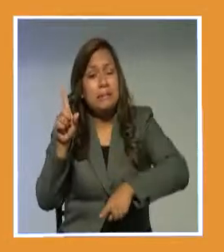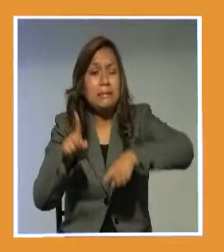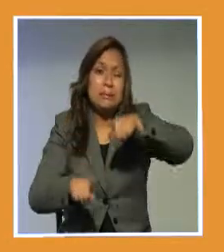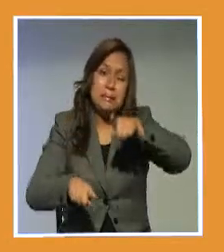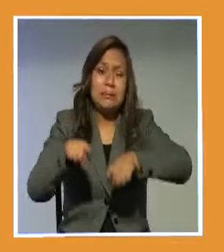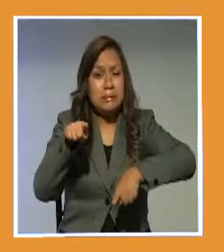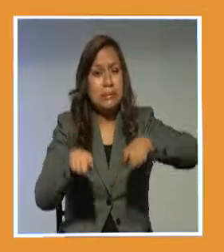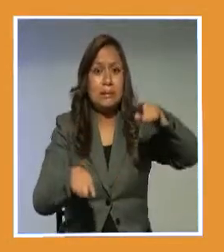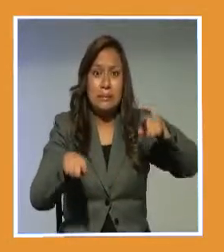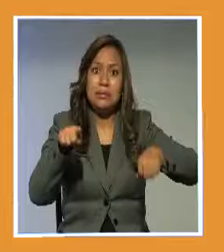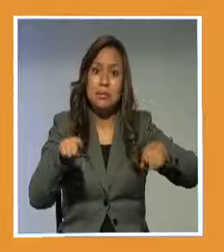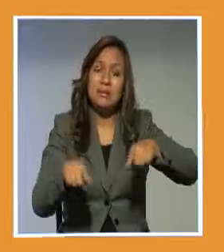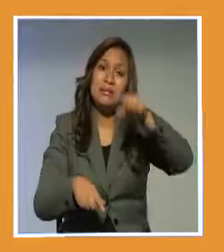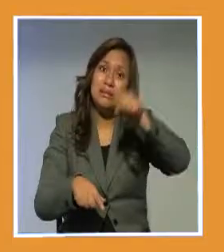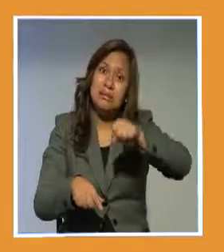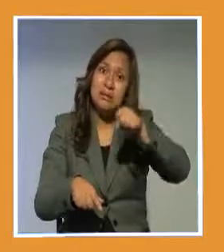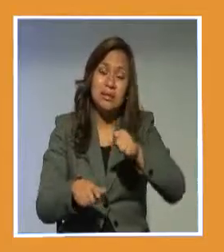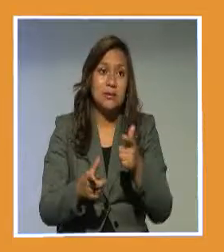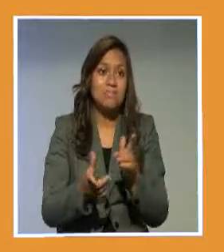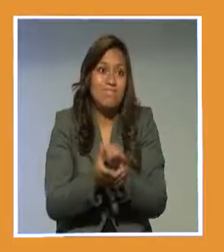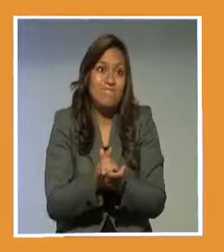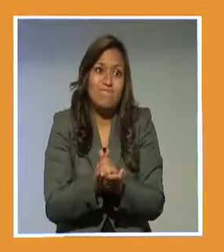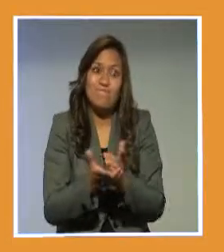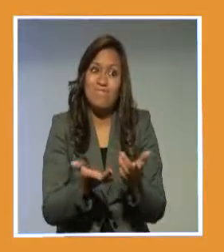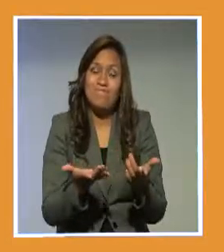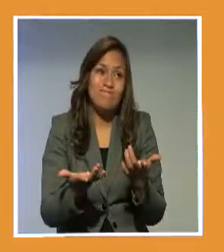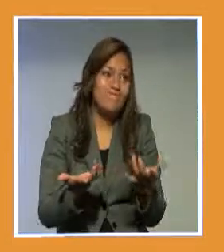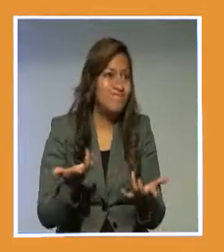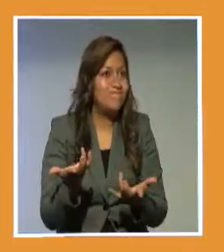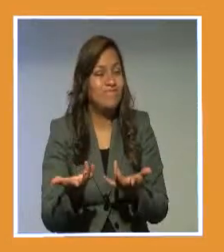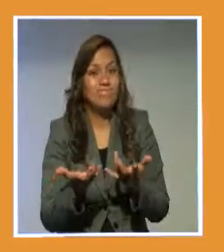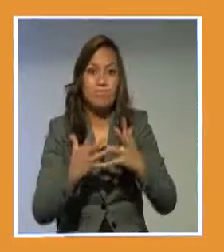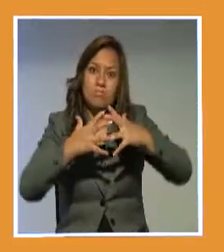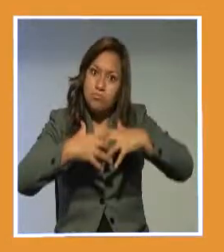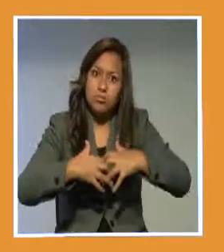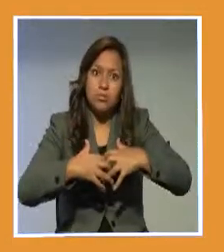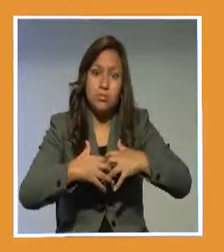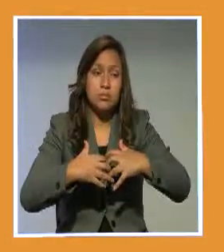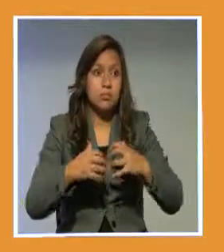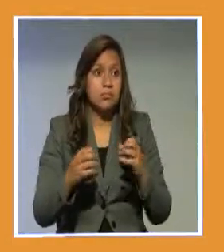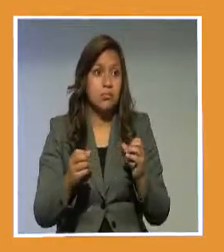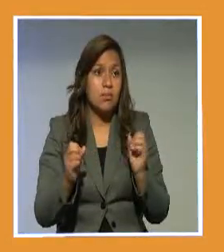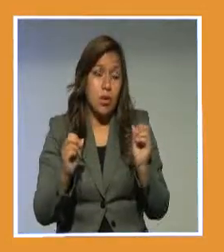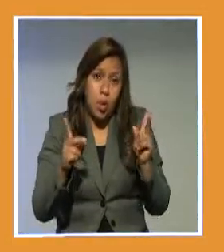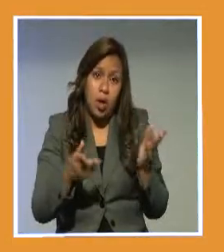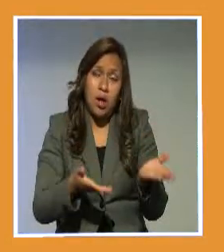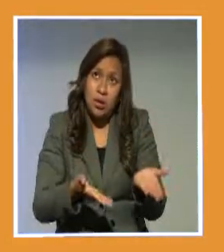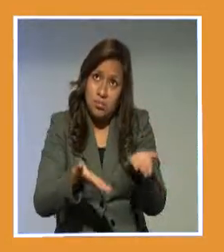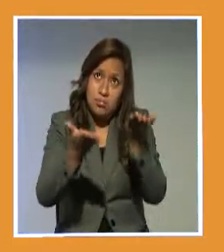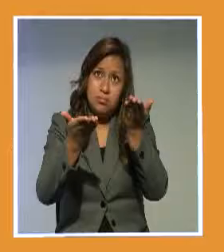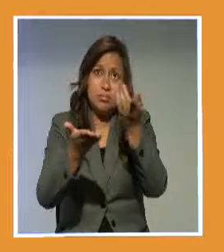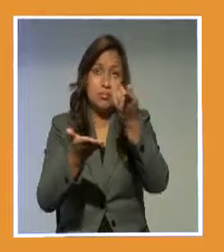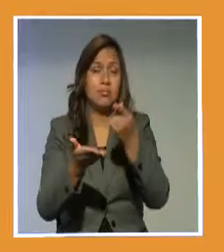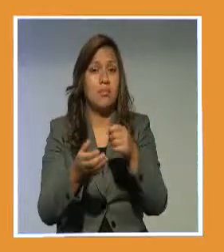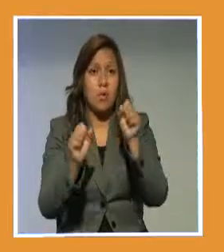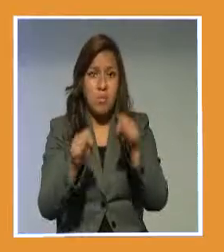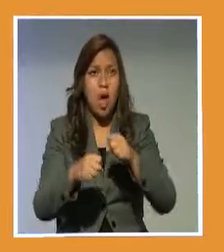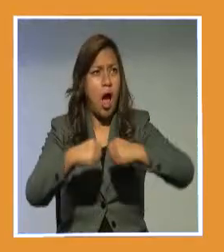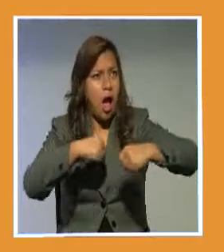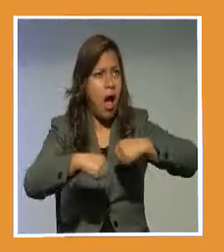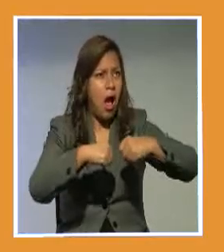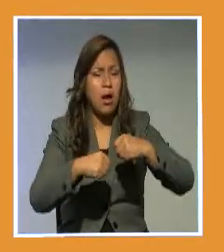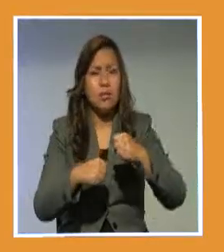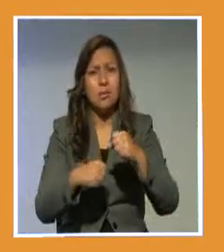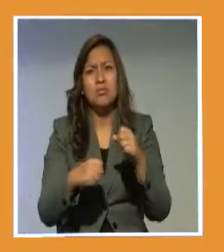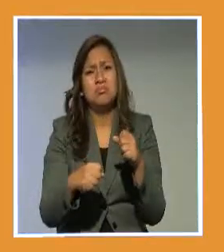opción realmente de poder disolver esa sociedad conyugal y hacerlo ahora en menor tiempo, sin tanta tramitología y sobre todo